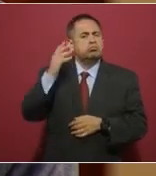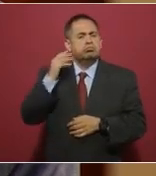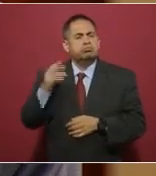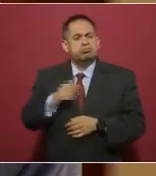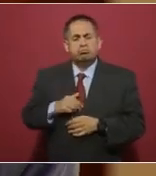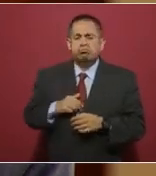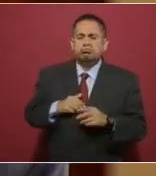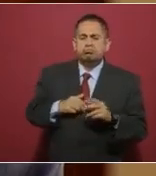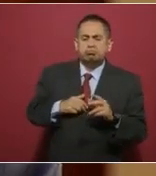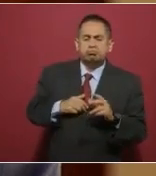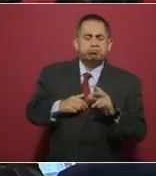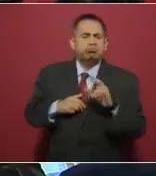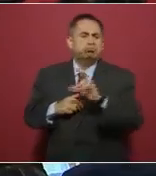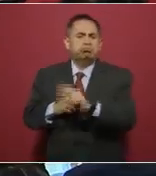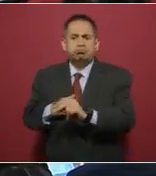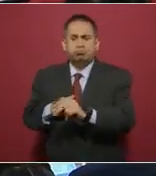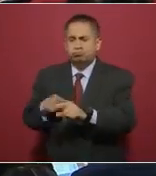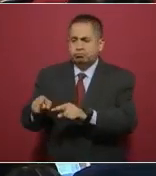atender